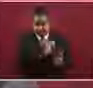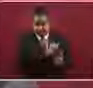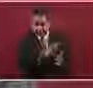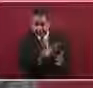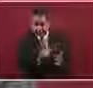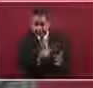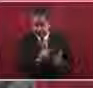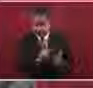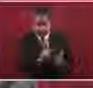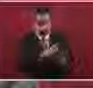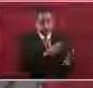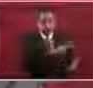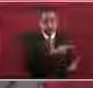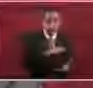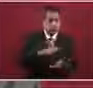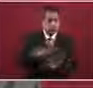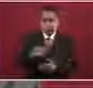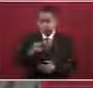utilizaron